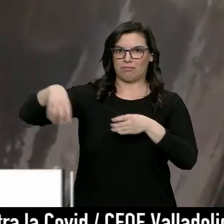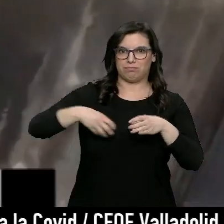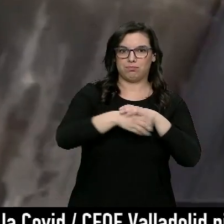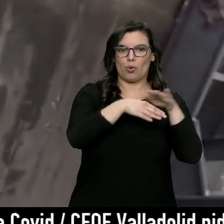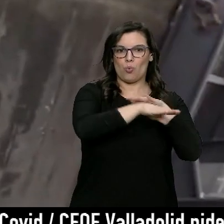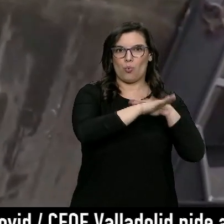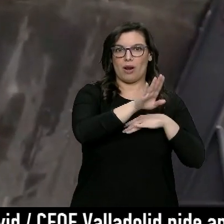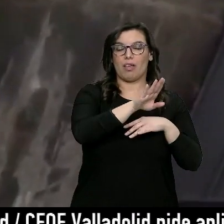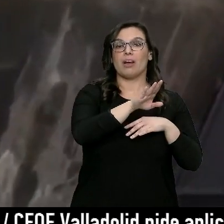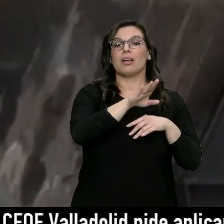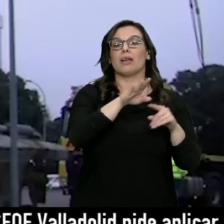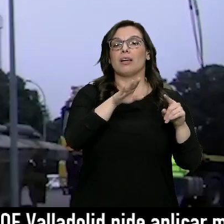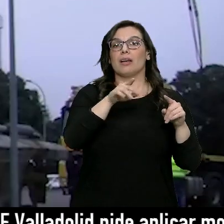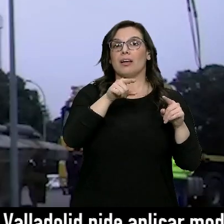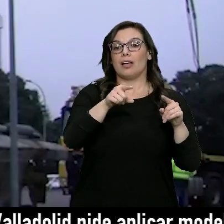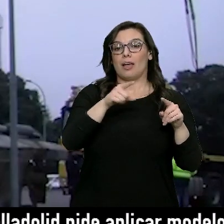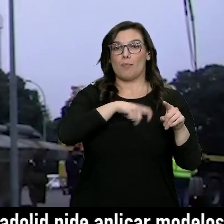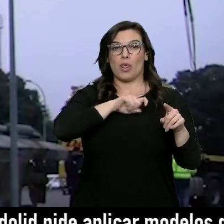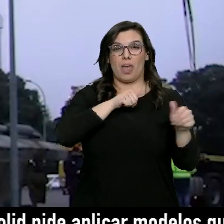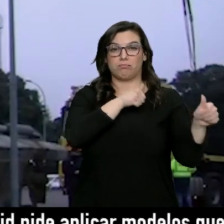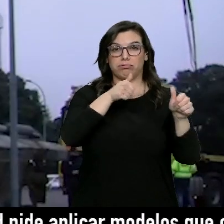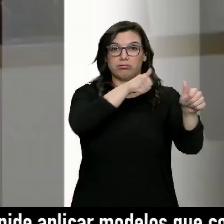narcotraficantes lo hundieron.